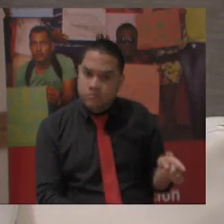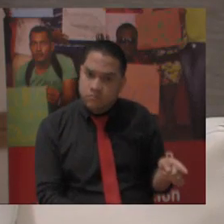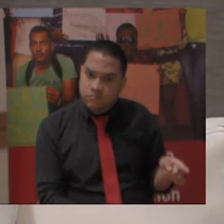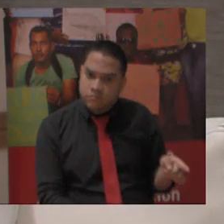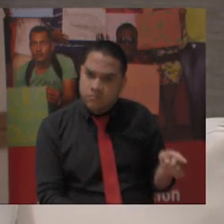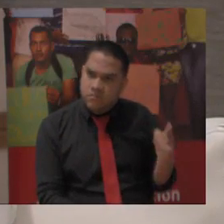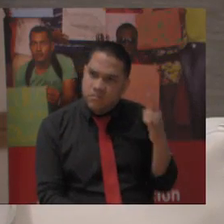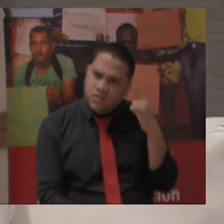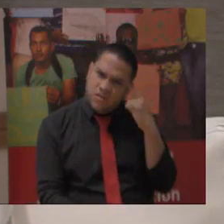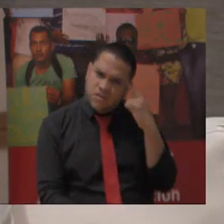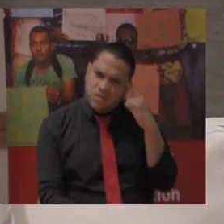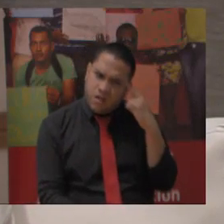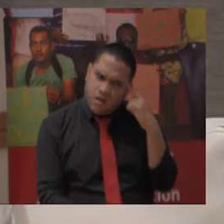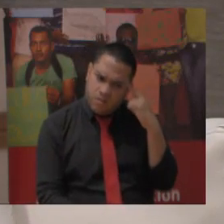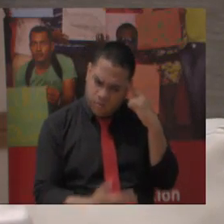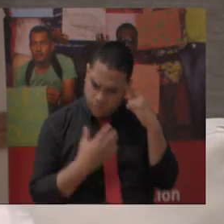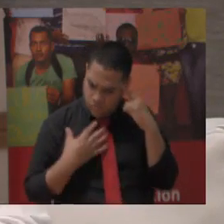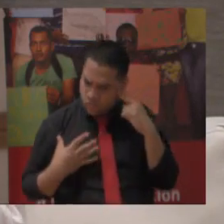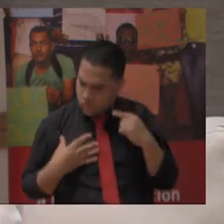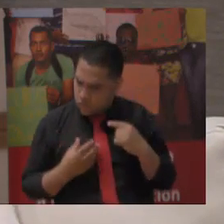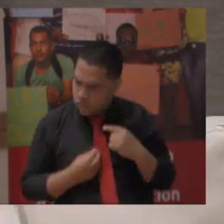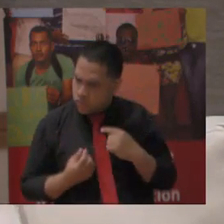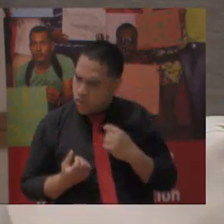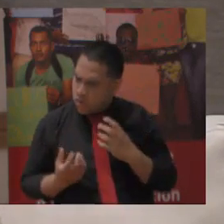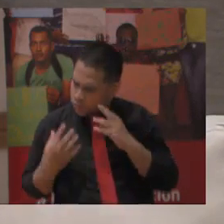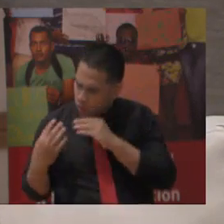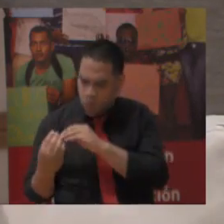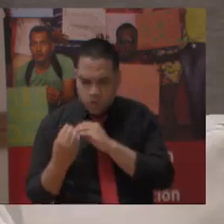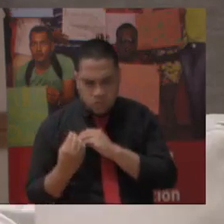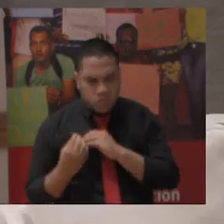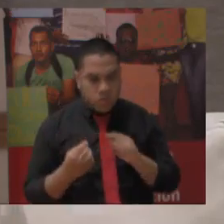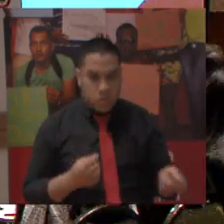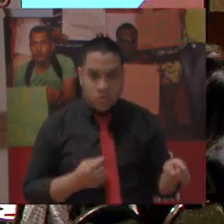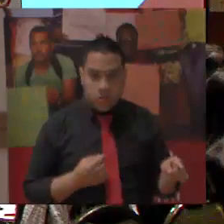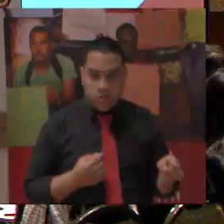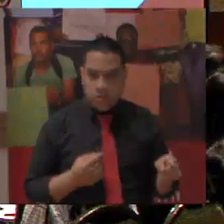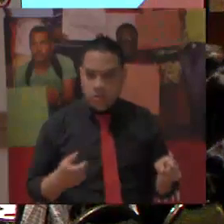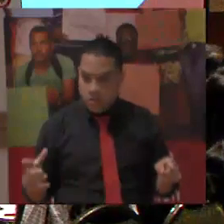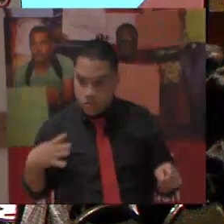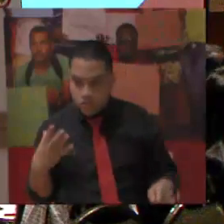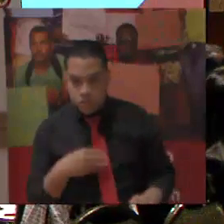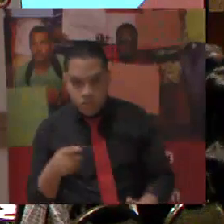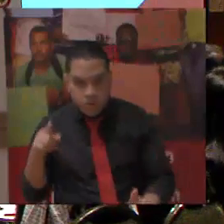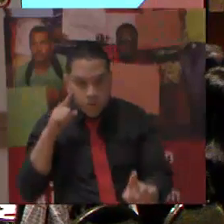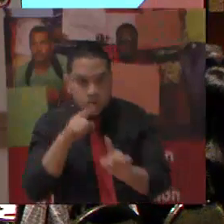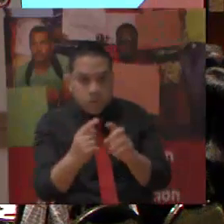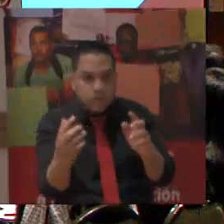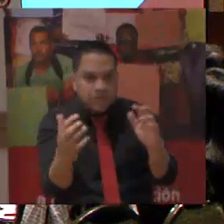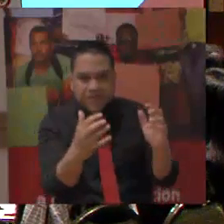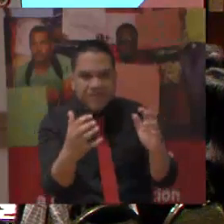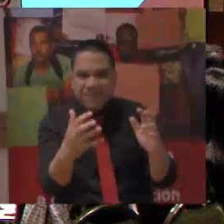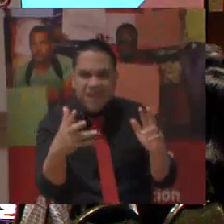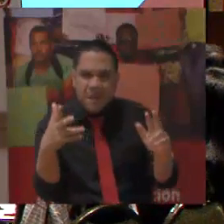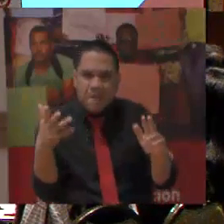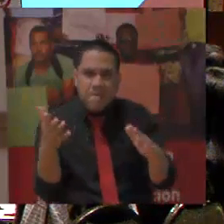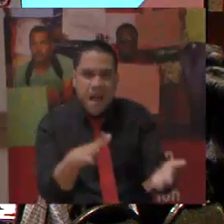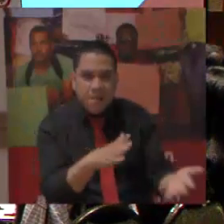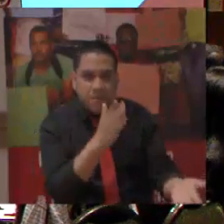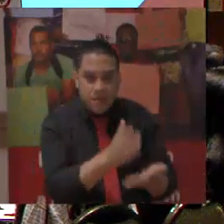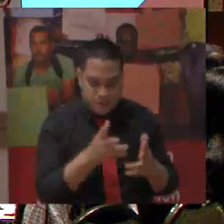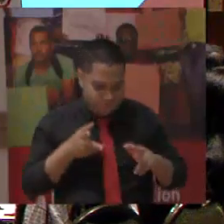piensan en que nosotros no tenemos entre todos, y eso es lo que nos une acá, el objetivo de parar esa guerra fratricida.